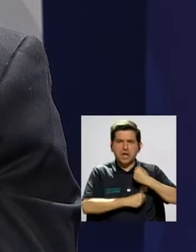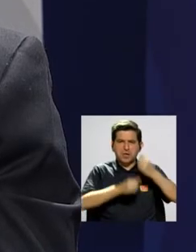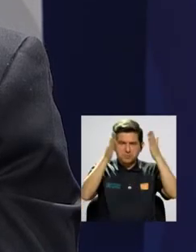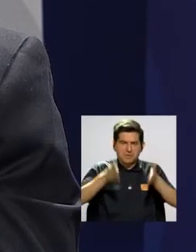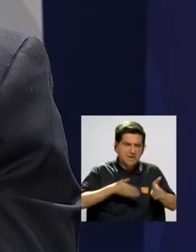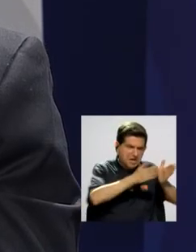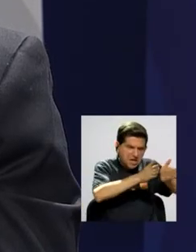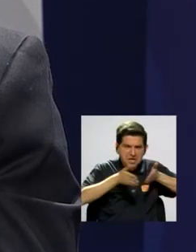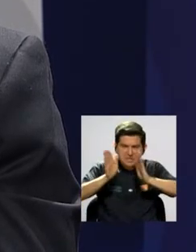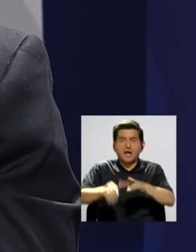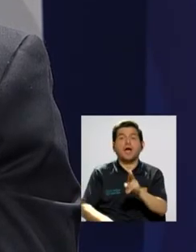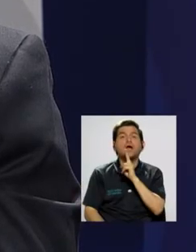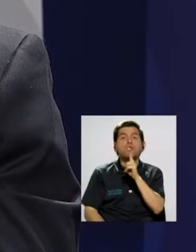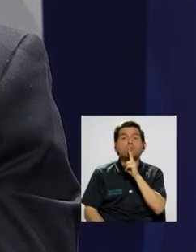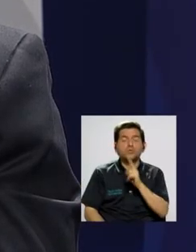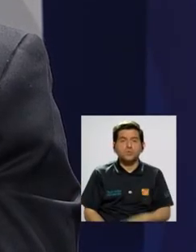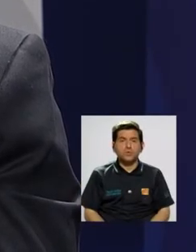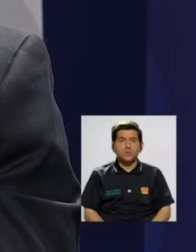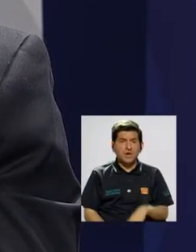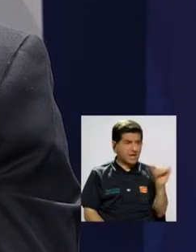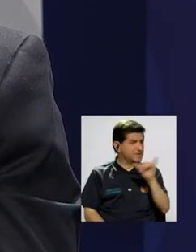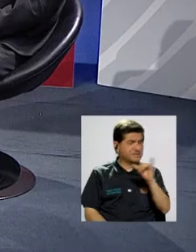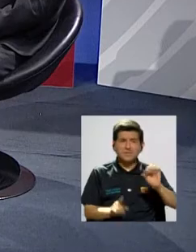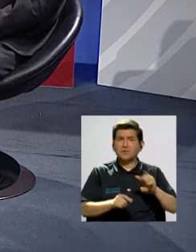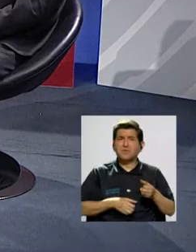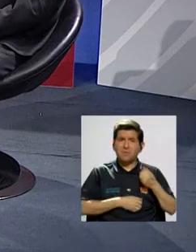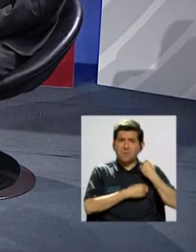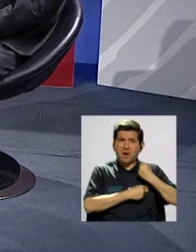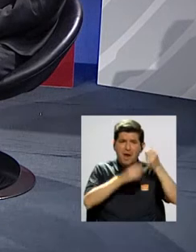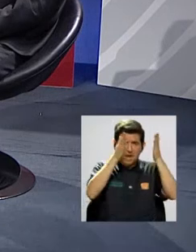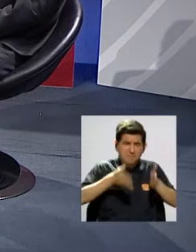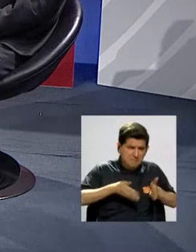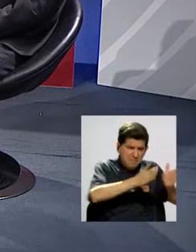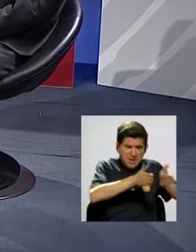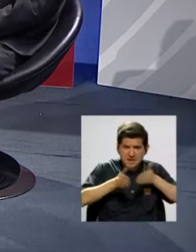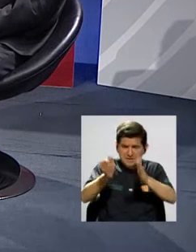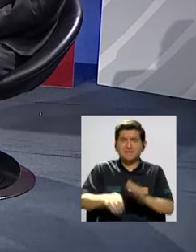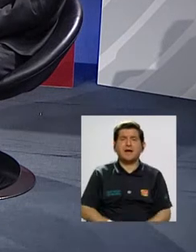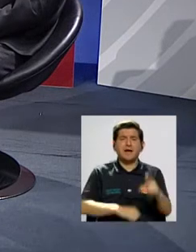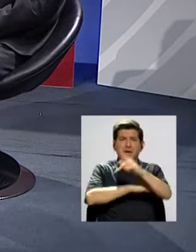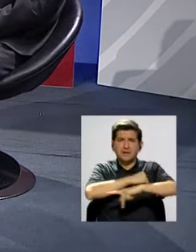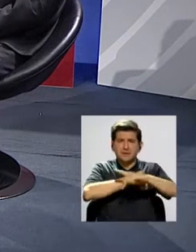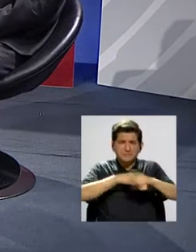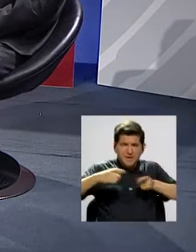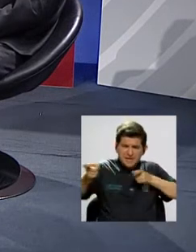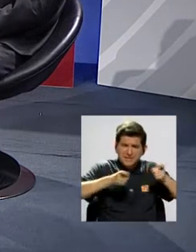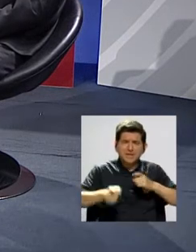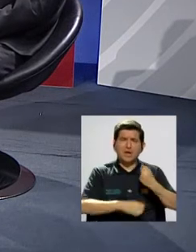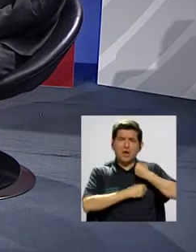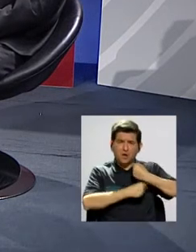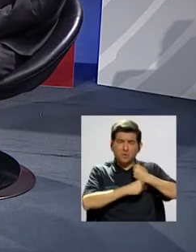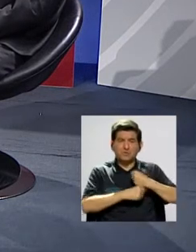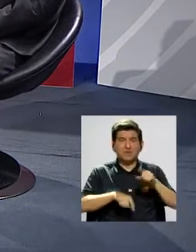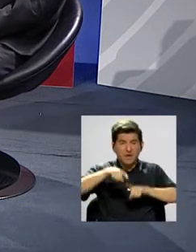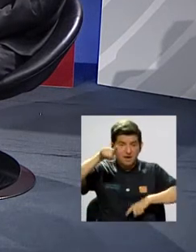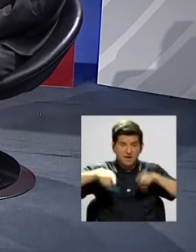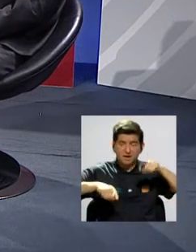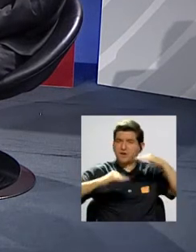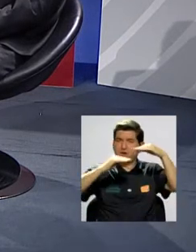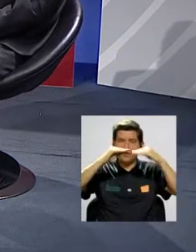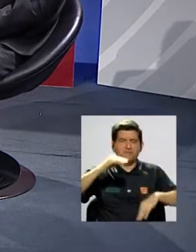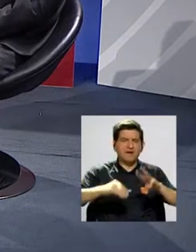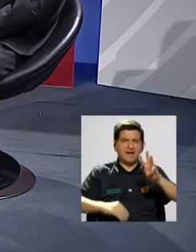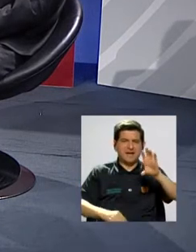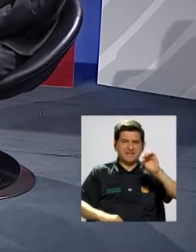calles. En Honduras tienen a los militares en las calles, prácticamente son países militarizados, y las estadísticas no te bajan de 60 por